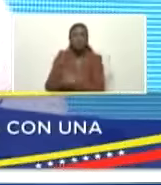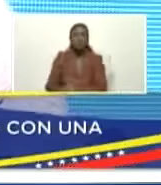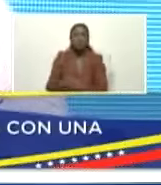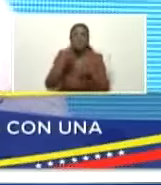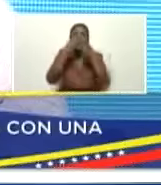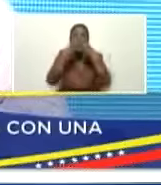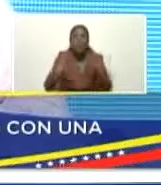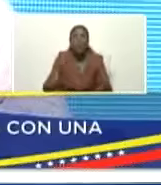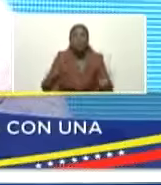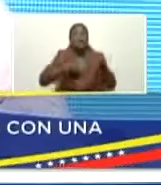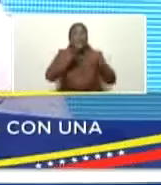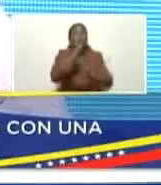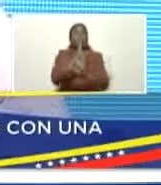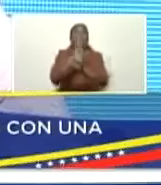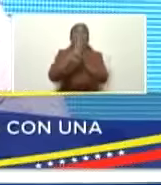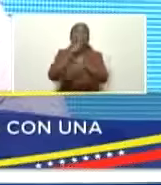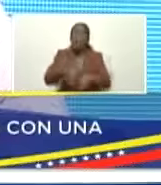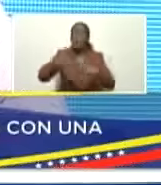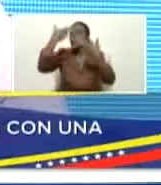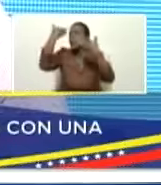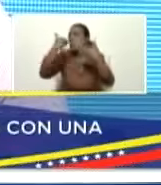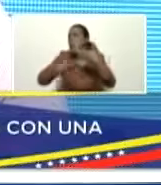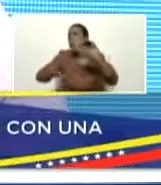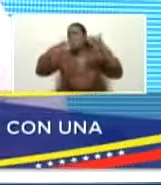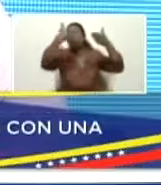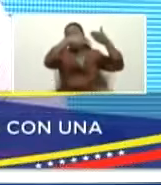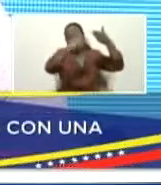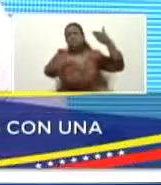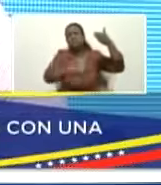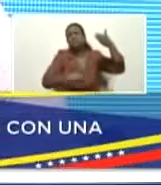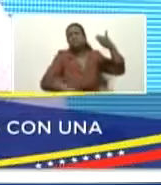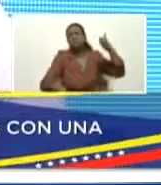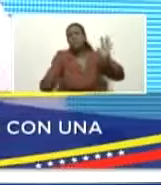¿Cuántas cosas yo puedo contarle a ustedes?